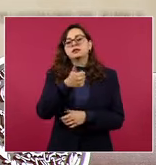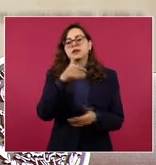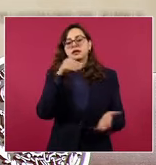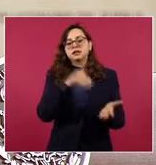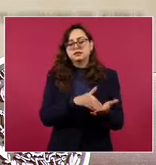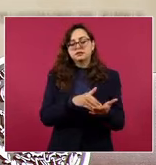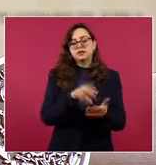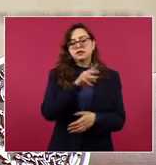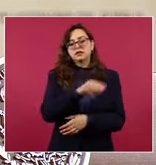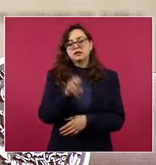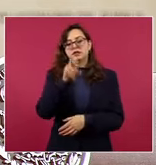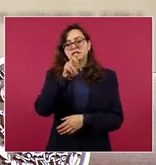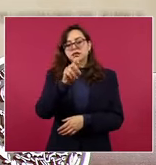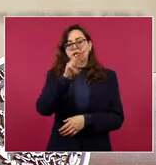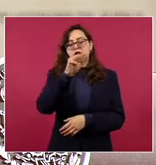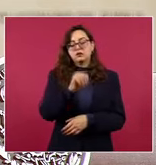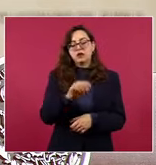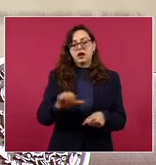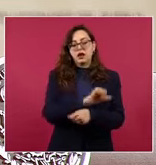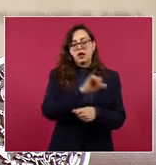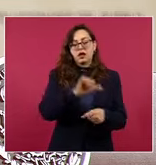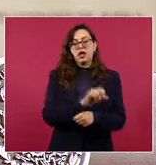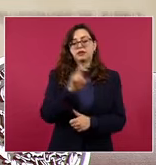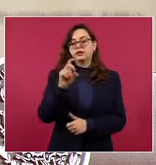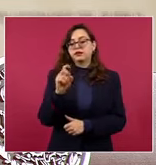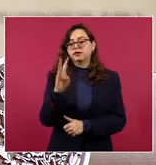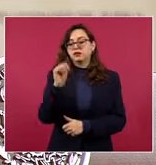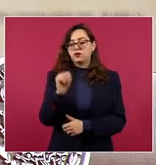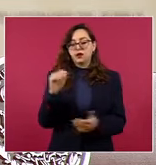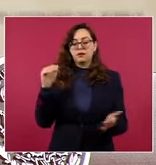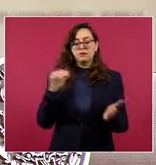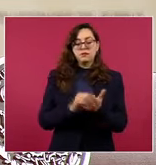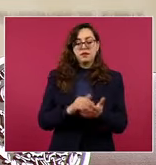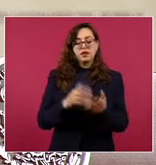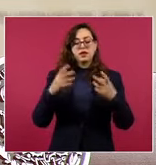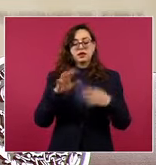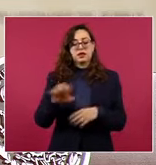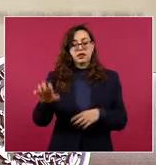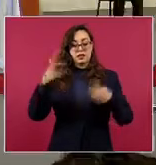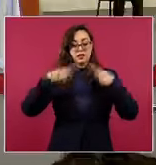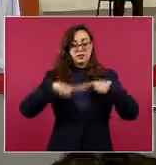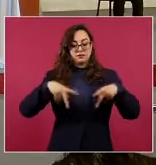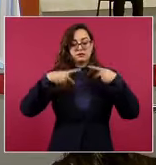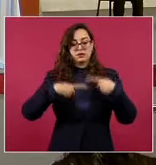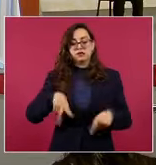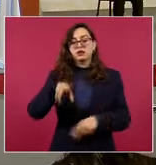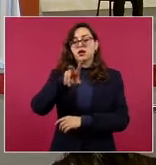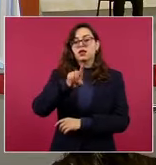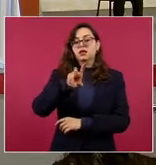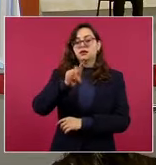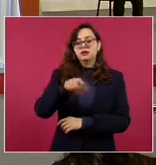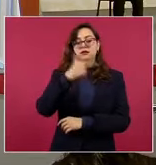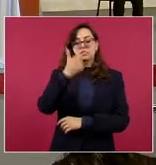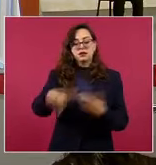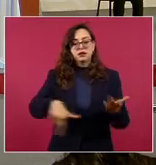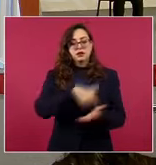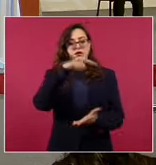6.539 a vehículos, 39.500 a personas y 37 a